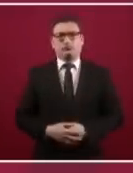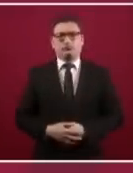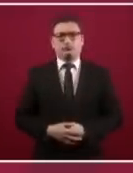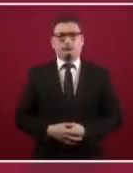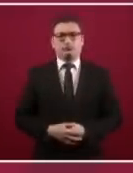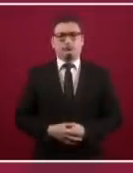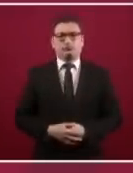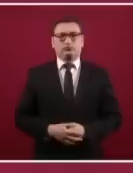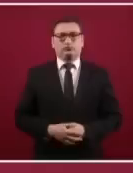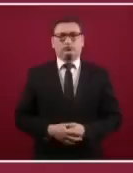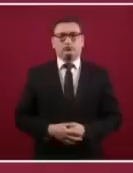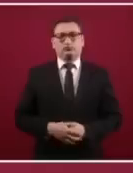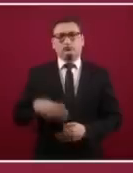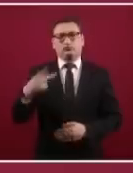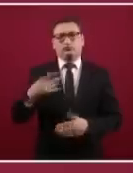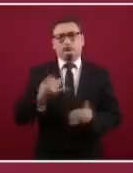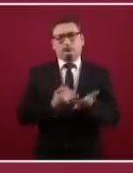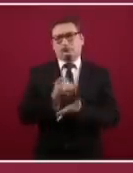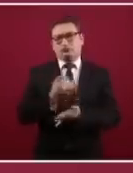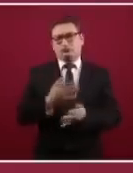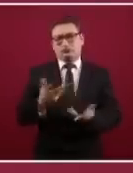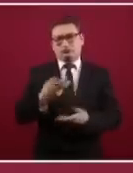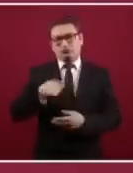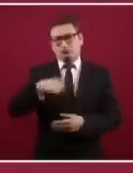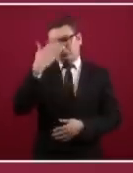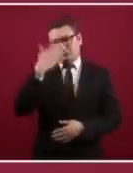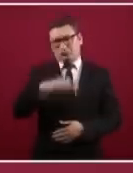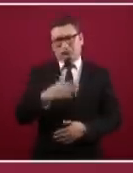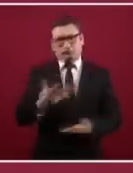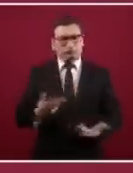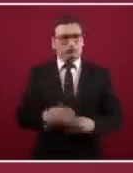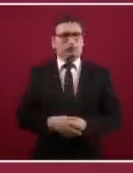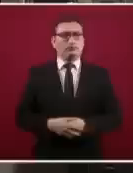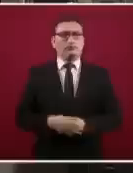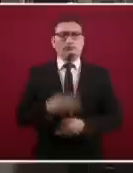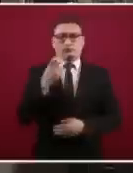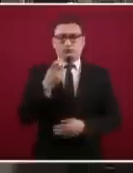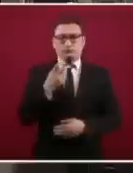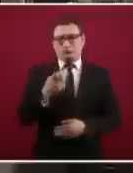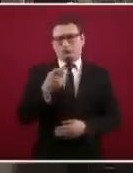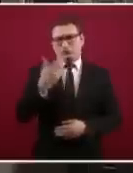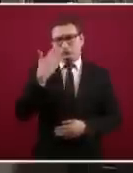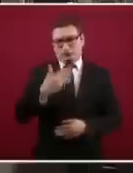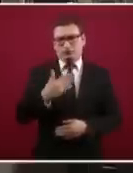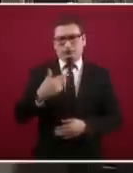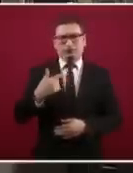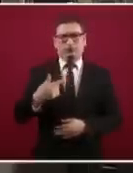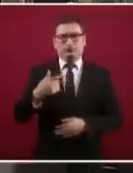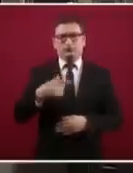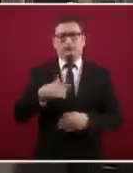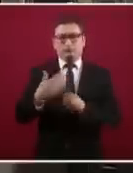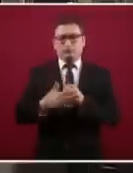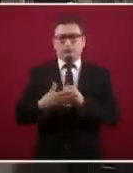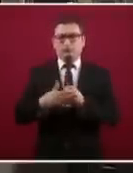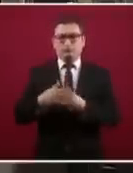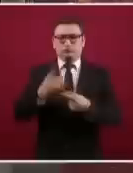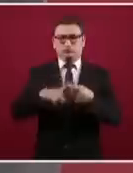Eso es lo que sé. Sí me corresponde la presentación de la terna,